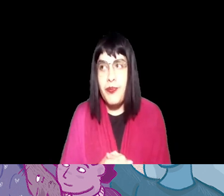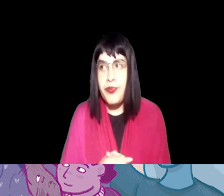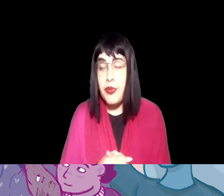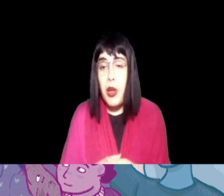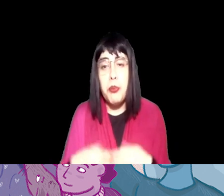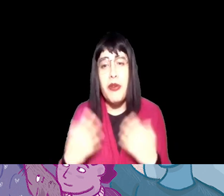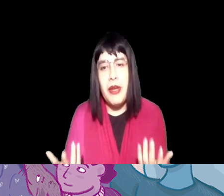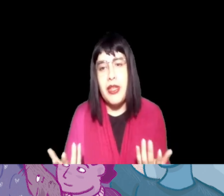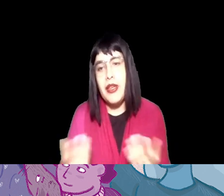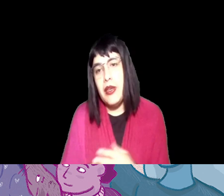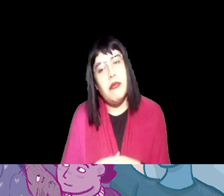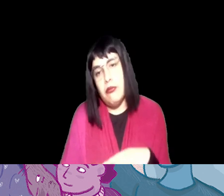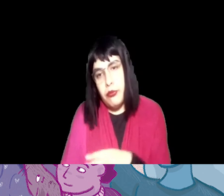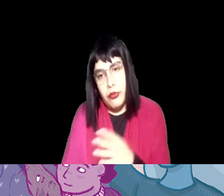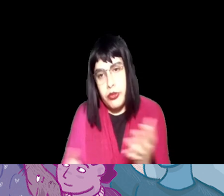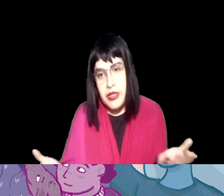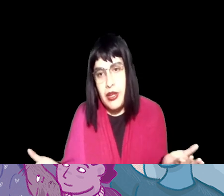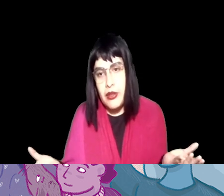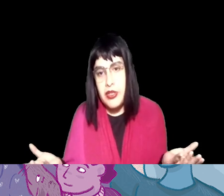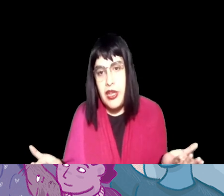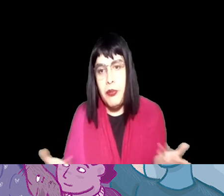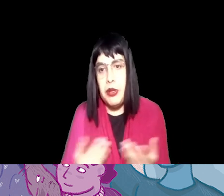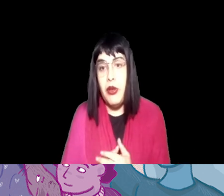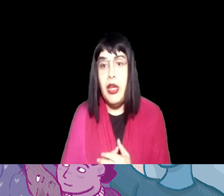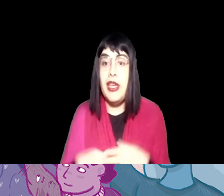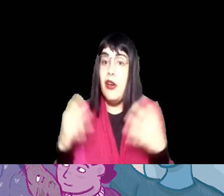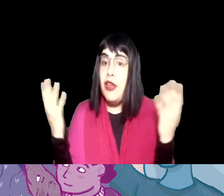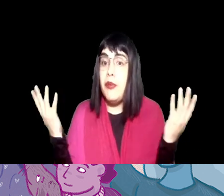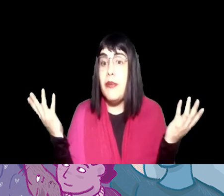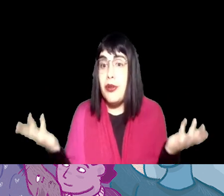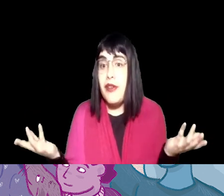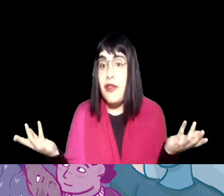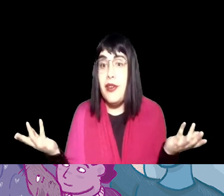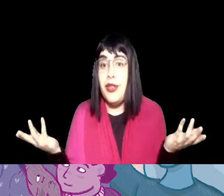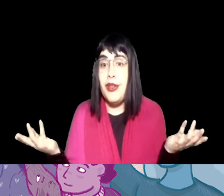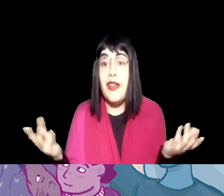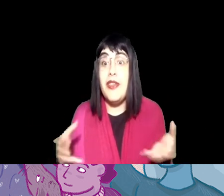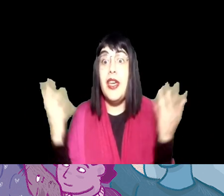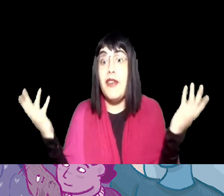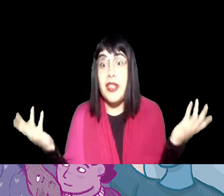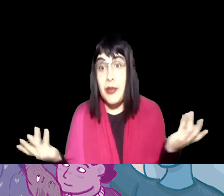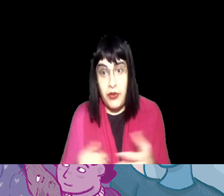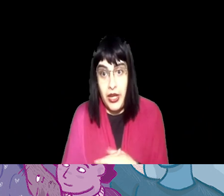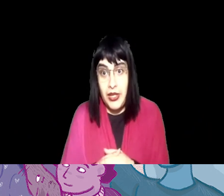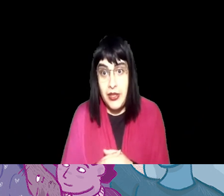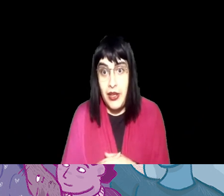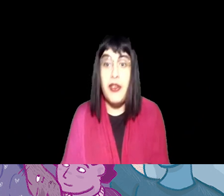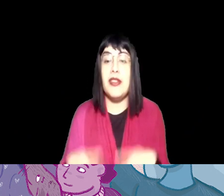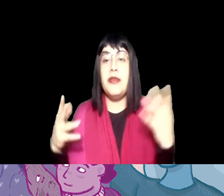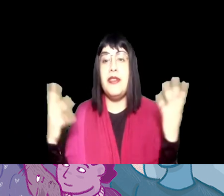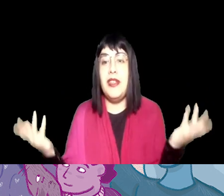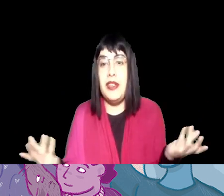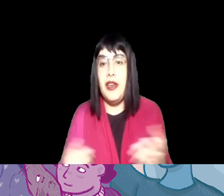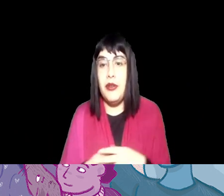como problemáticas que muchas ya las conocíamos, pero que el gobierno, por ejemplo, nos dijo que no sabía que había tanta pobreza,